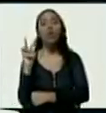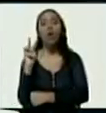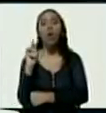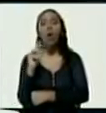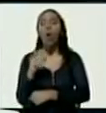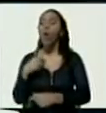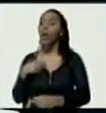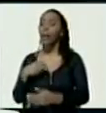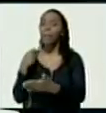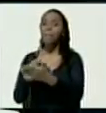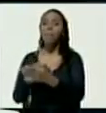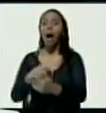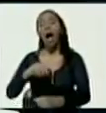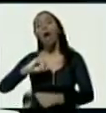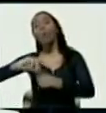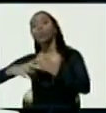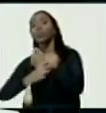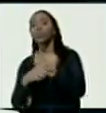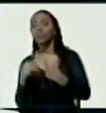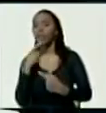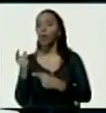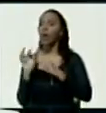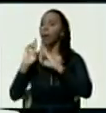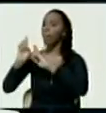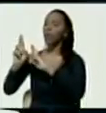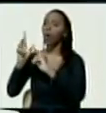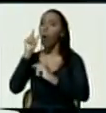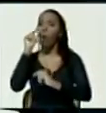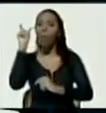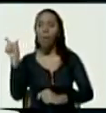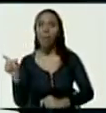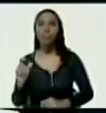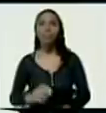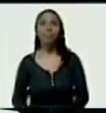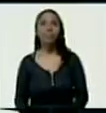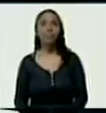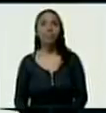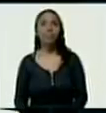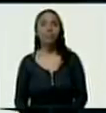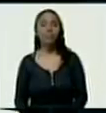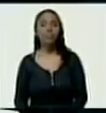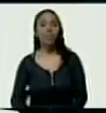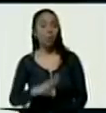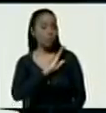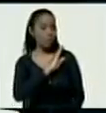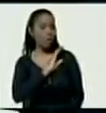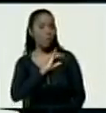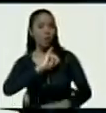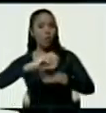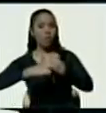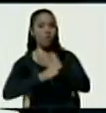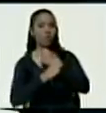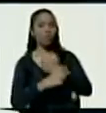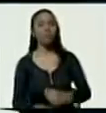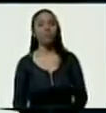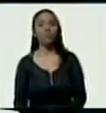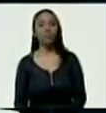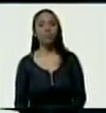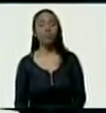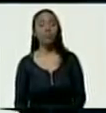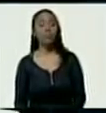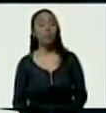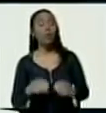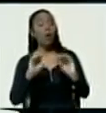Guaidó? Y esto contestó Elliot Abrams, dueño de Juan Guaidó. En el